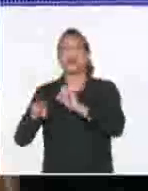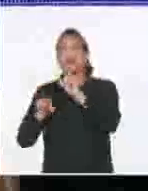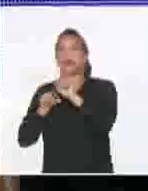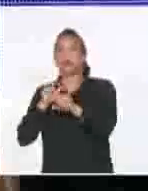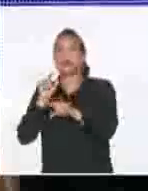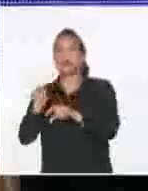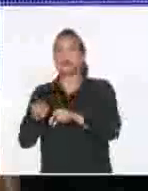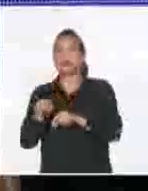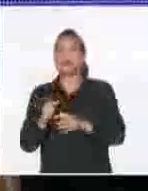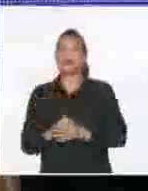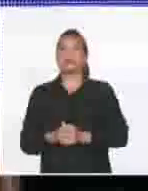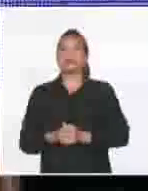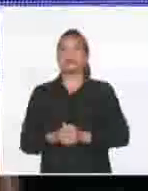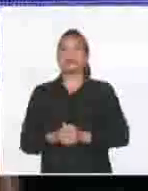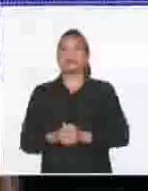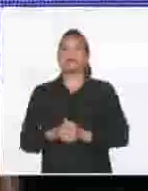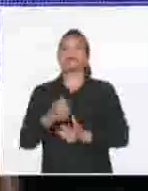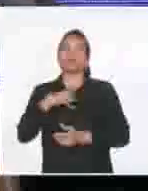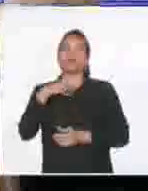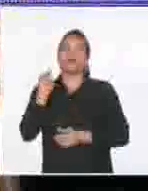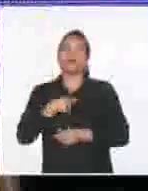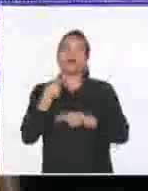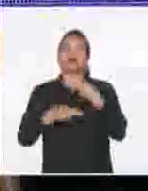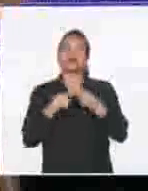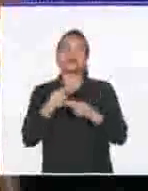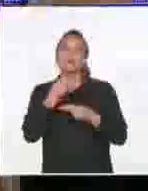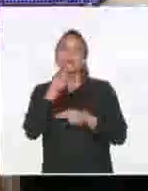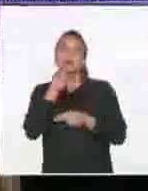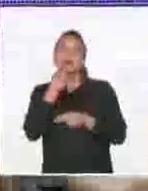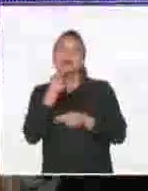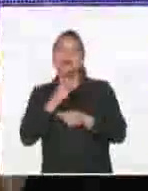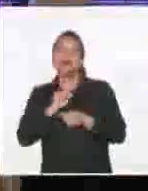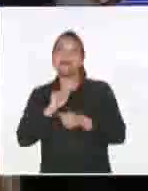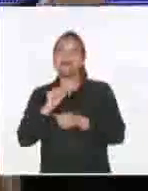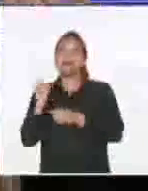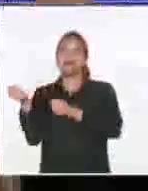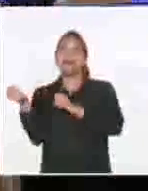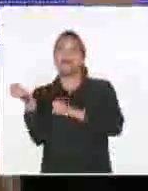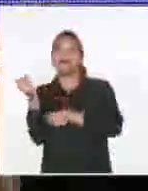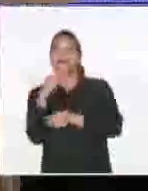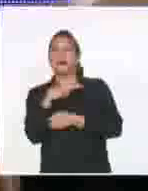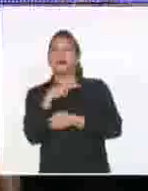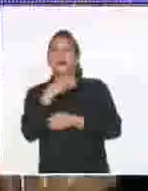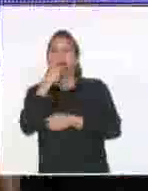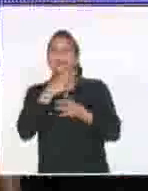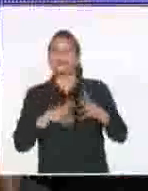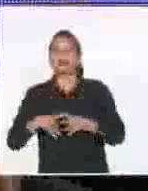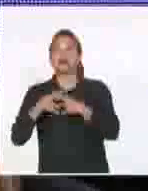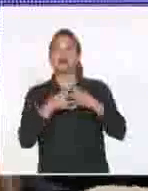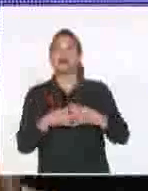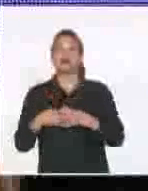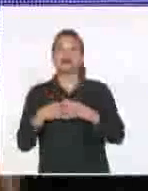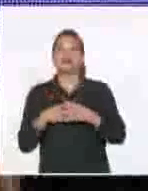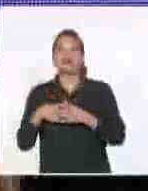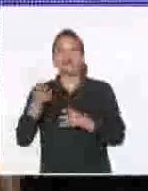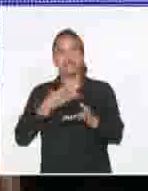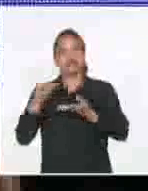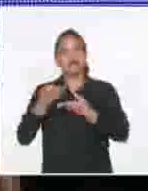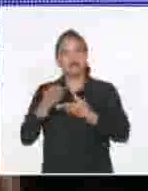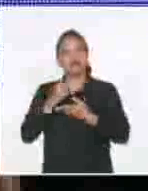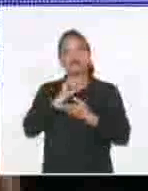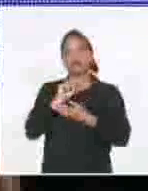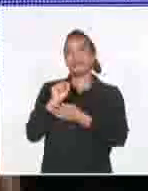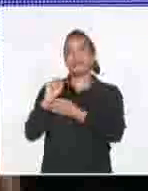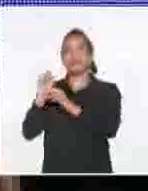privados, tiene que hacerlo sin poder exportar a Estados Unidos, y el comercio en el mundo es bidireccional y basado